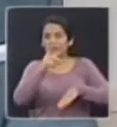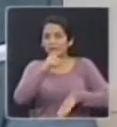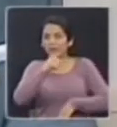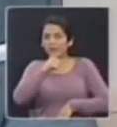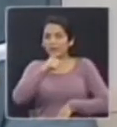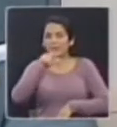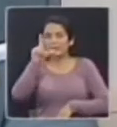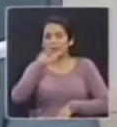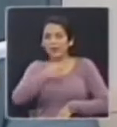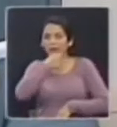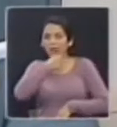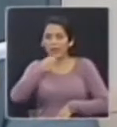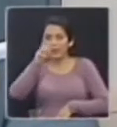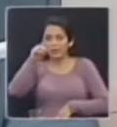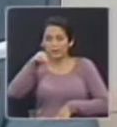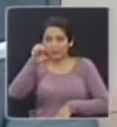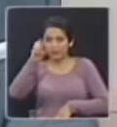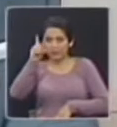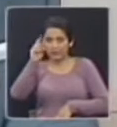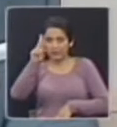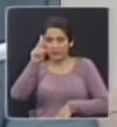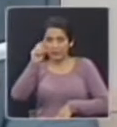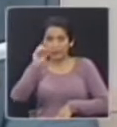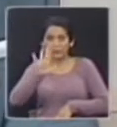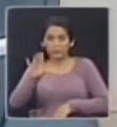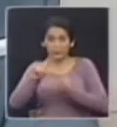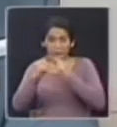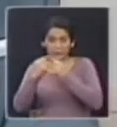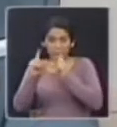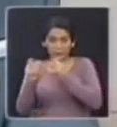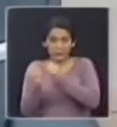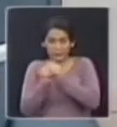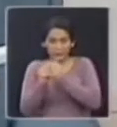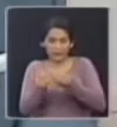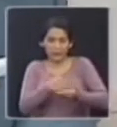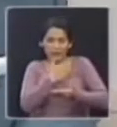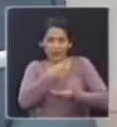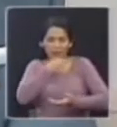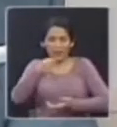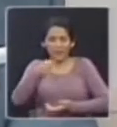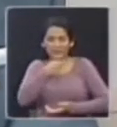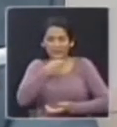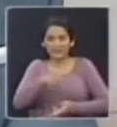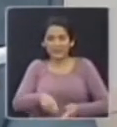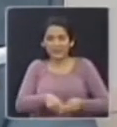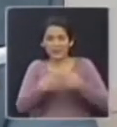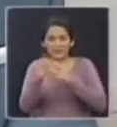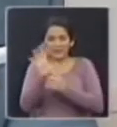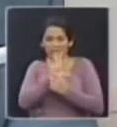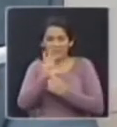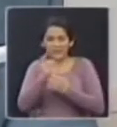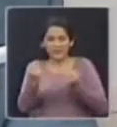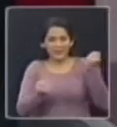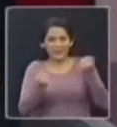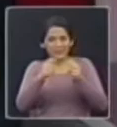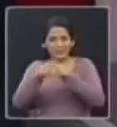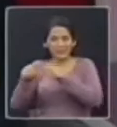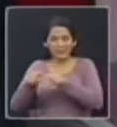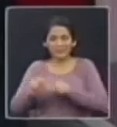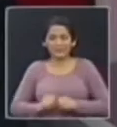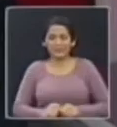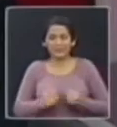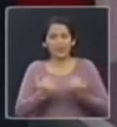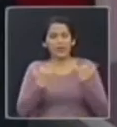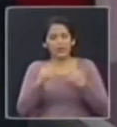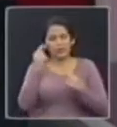Medardo y sus players para marcar el arranque de la feria que mueve al Ecuador. Cuéntenos, por favor, ¿cuál es la proyección de ustedes